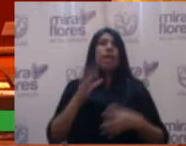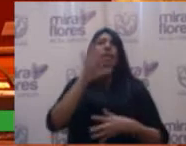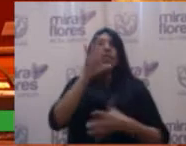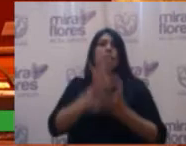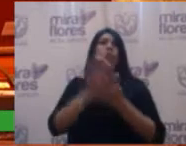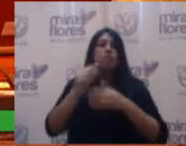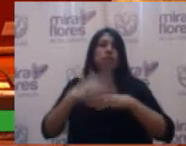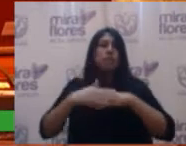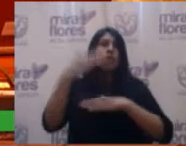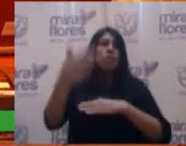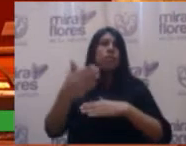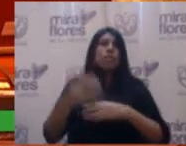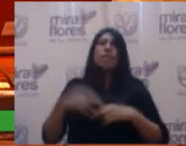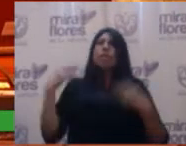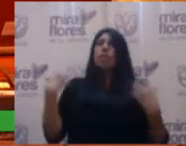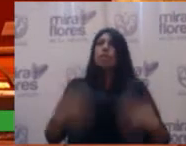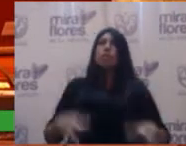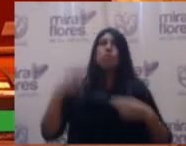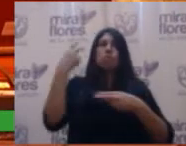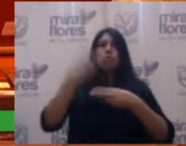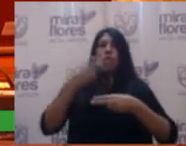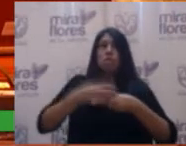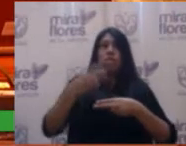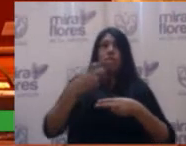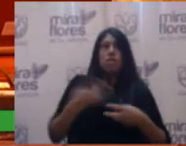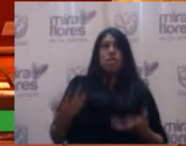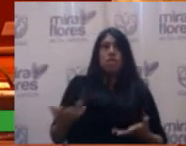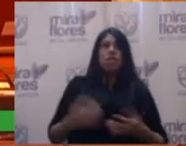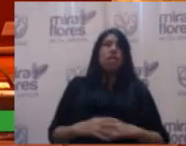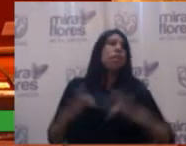se pone compleja la situación de la guerra y es